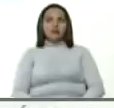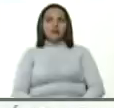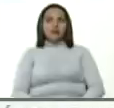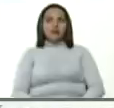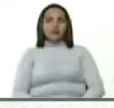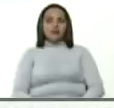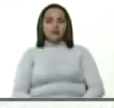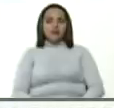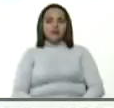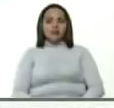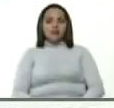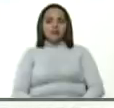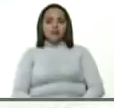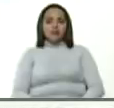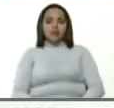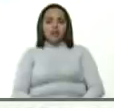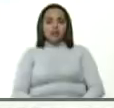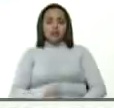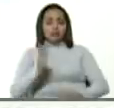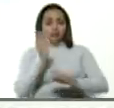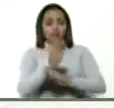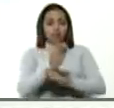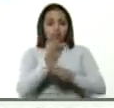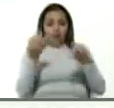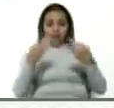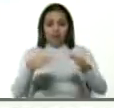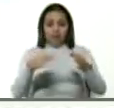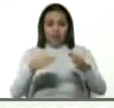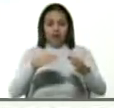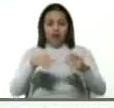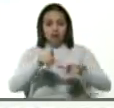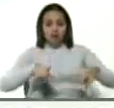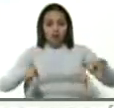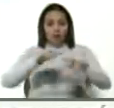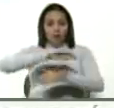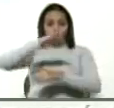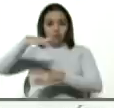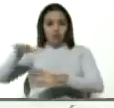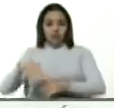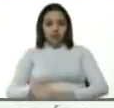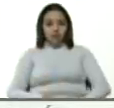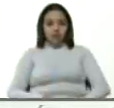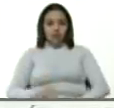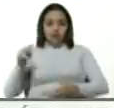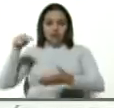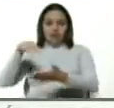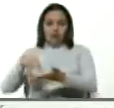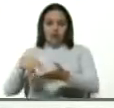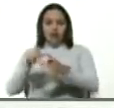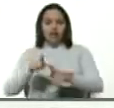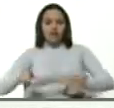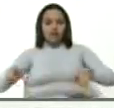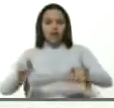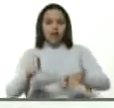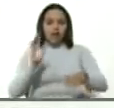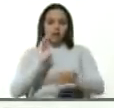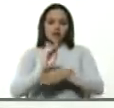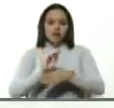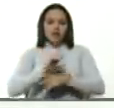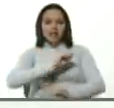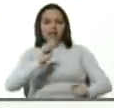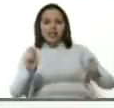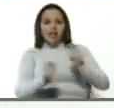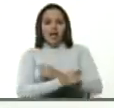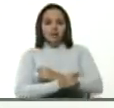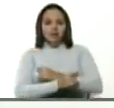de ordenación del territorio en zonas montañosas, ocupación ilícita en áreas naturales protegidas, cambio, obstrucción